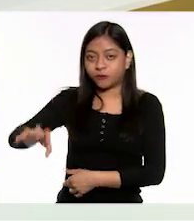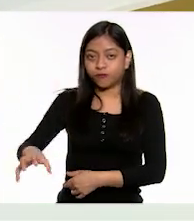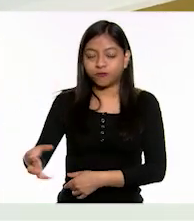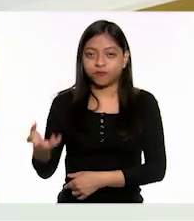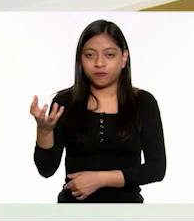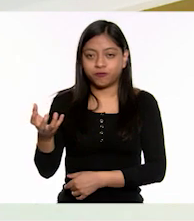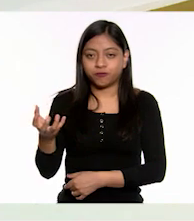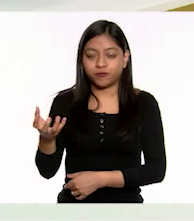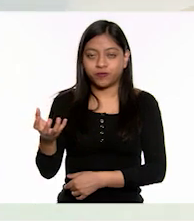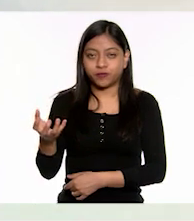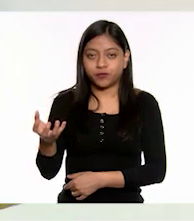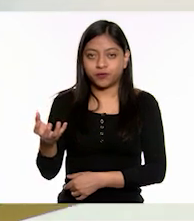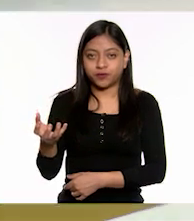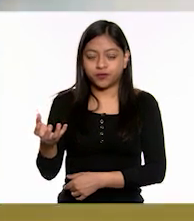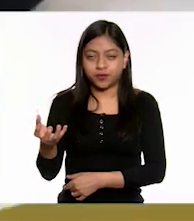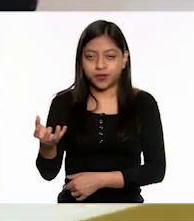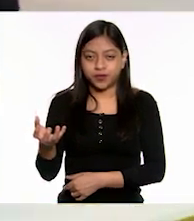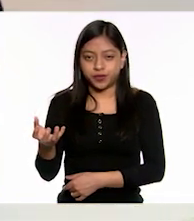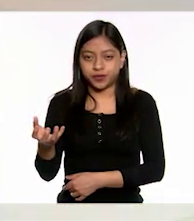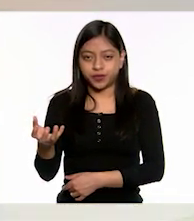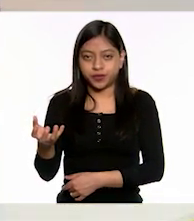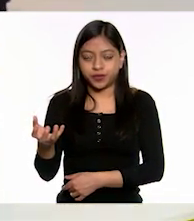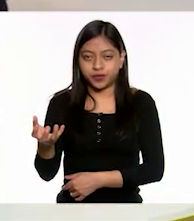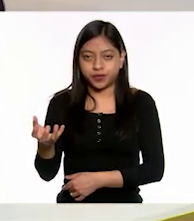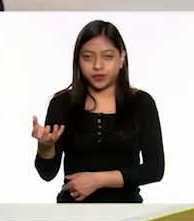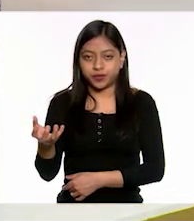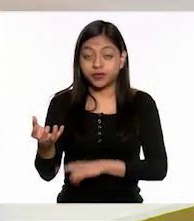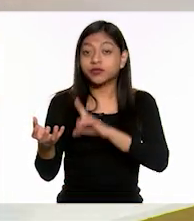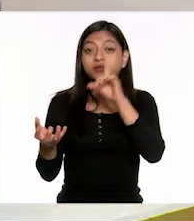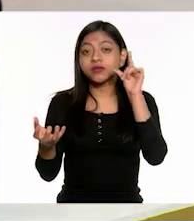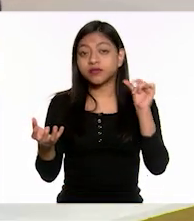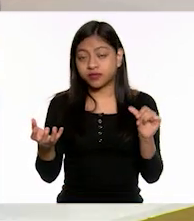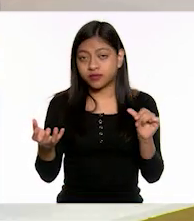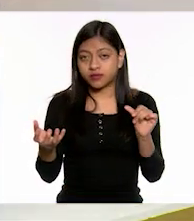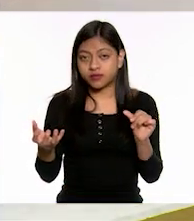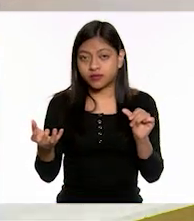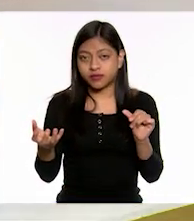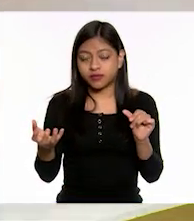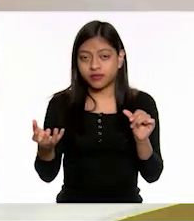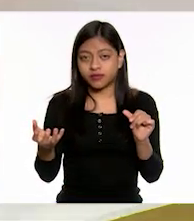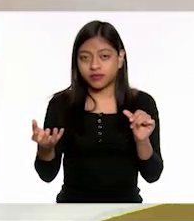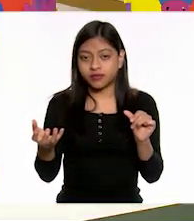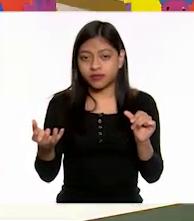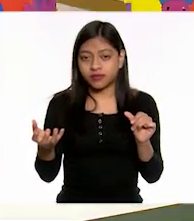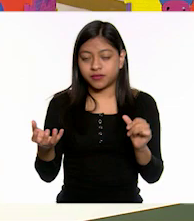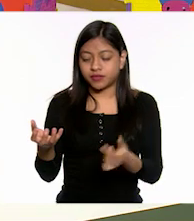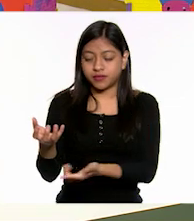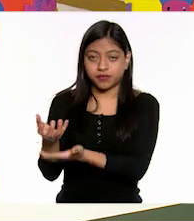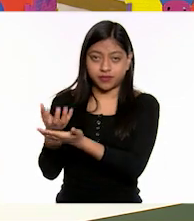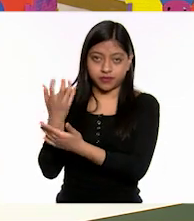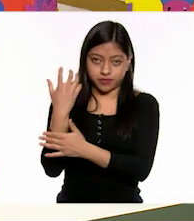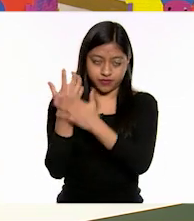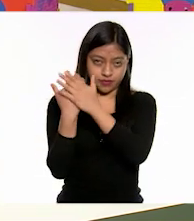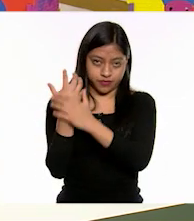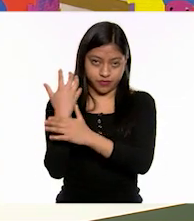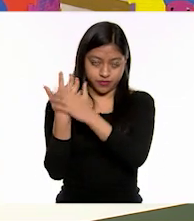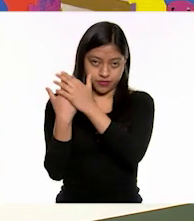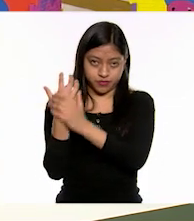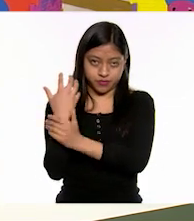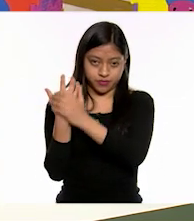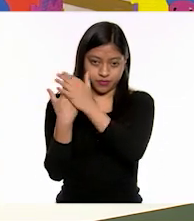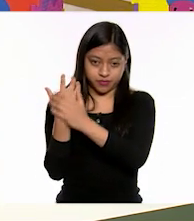con con una sola mano y con el dorso de